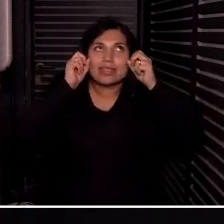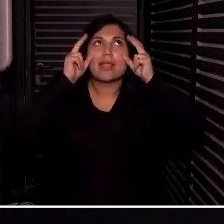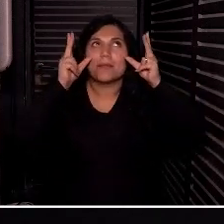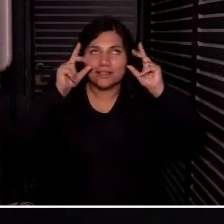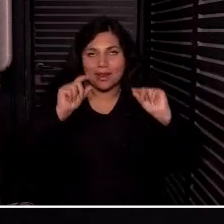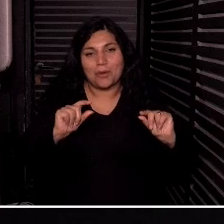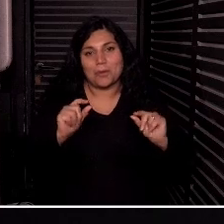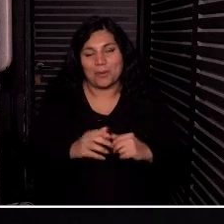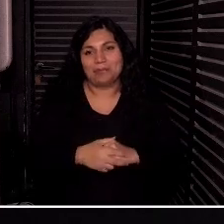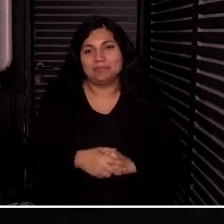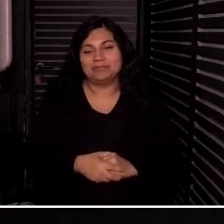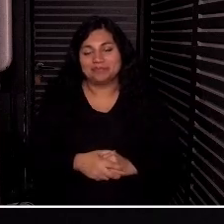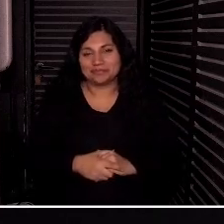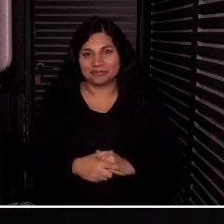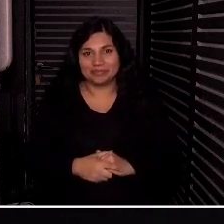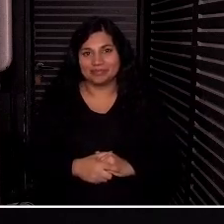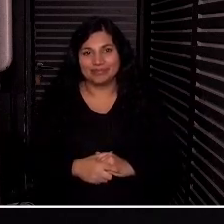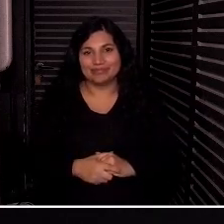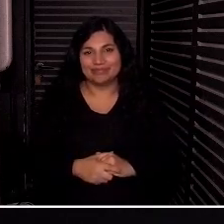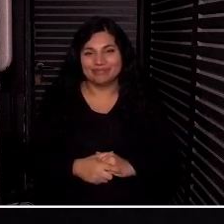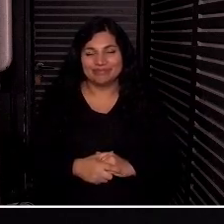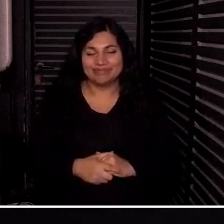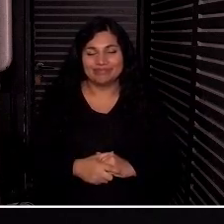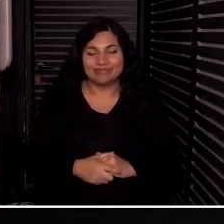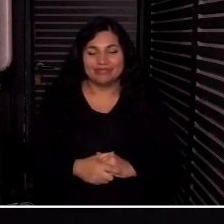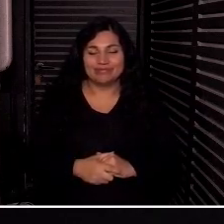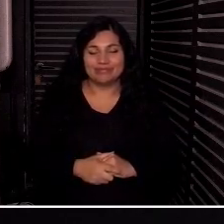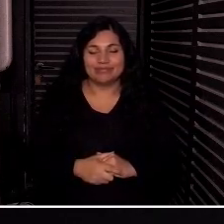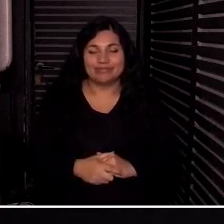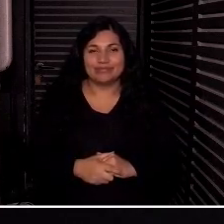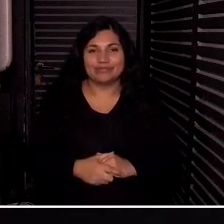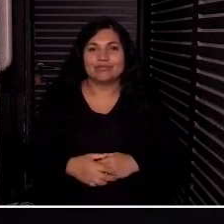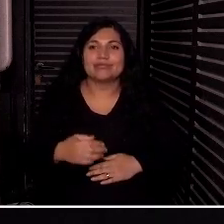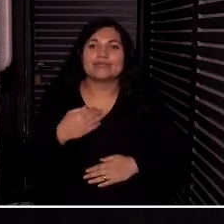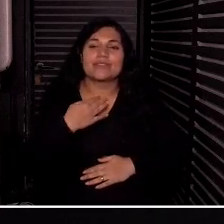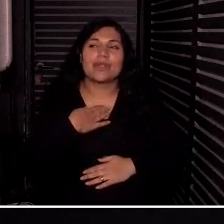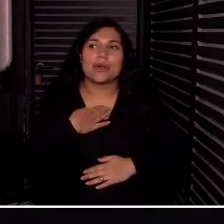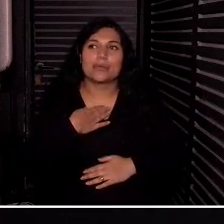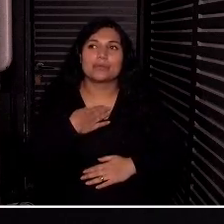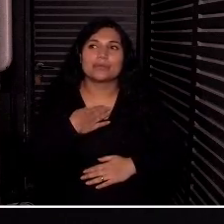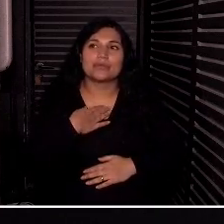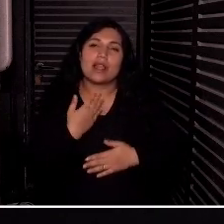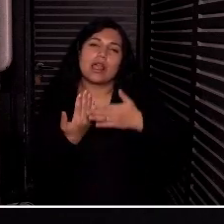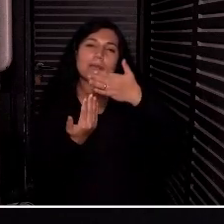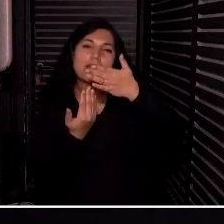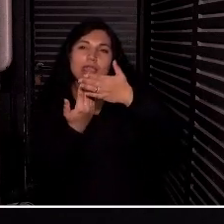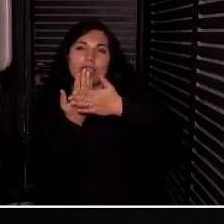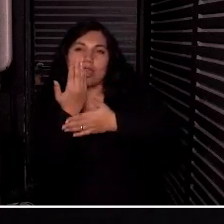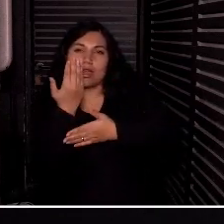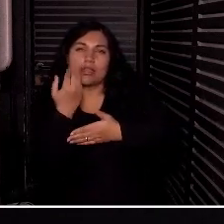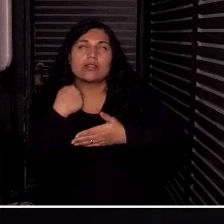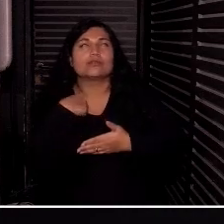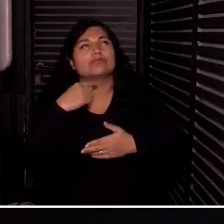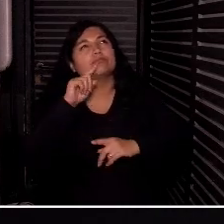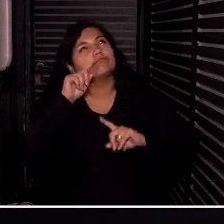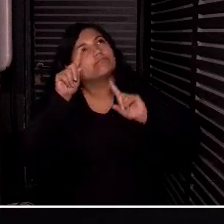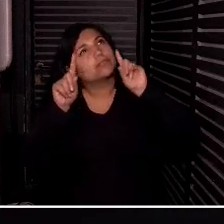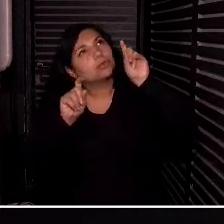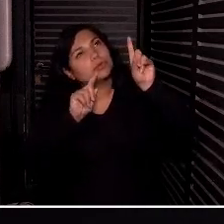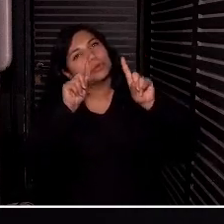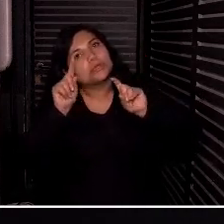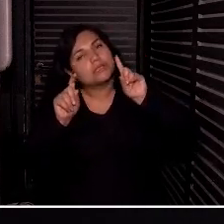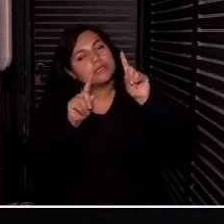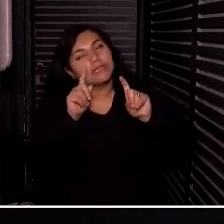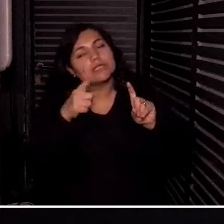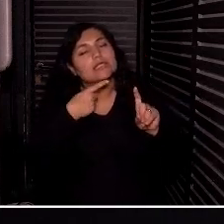pero bueno pasado eso e yo me haría O sea desde la mañana que me estoy haciendo varias preguntas y eso lo interesante de